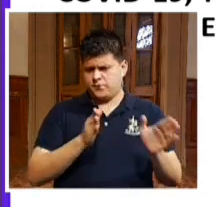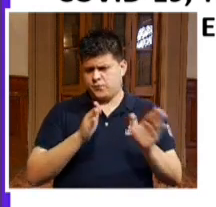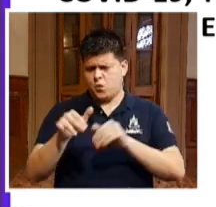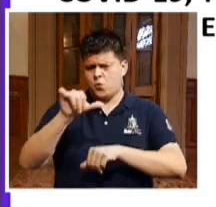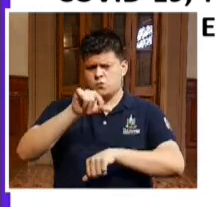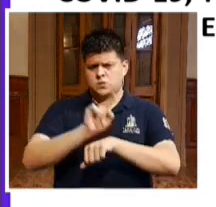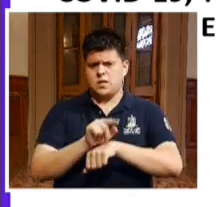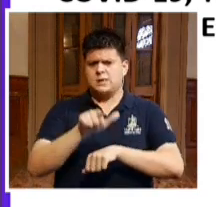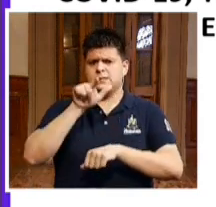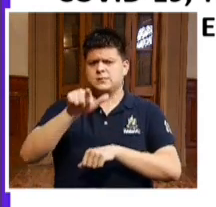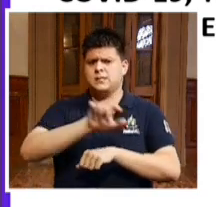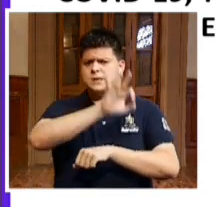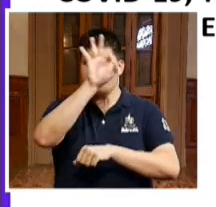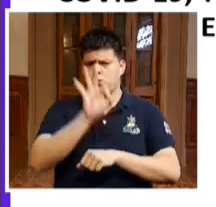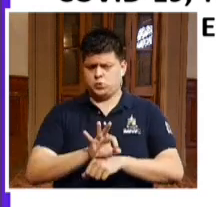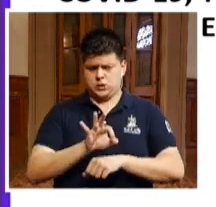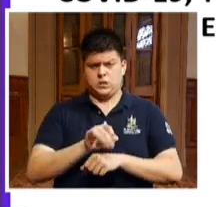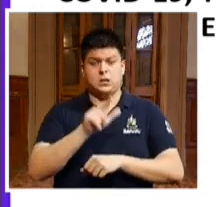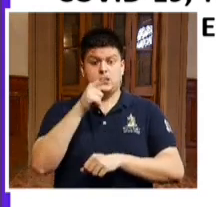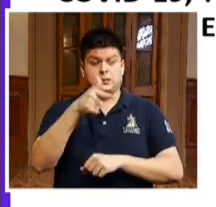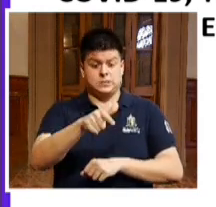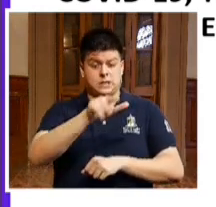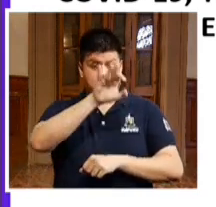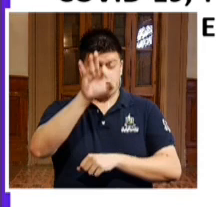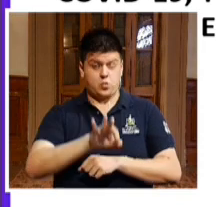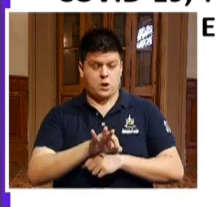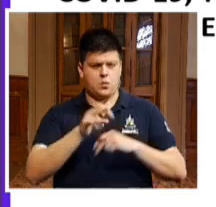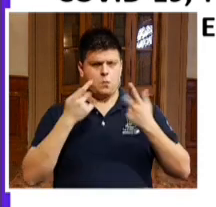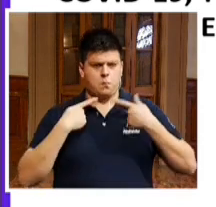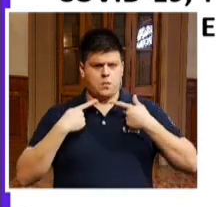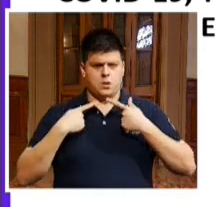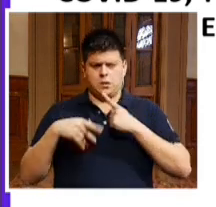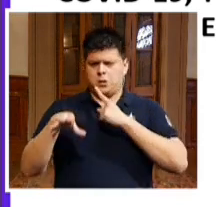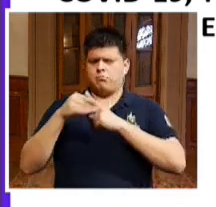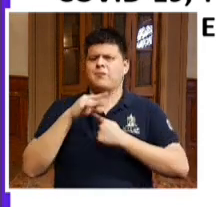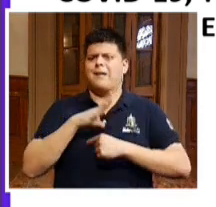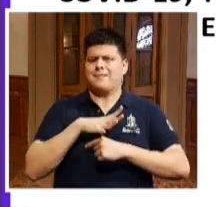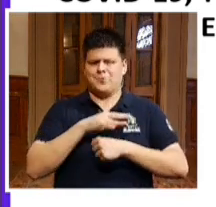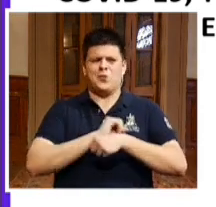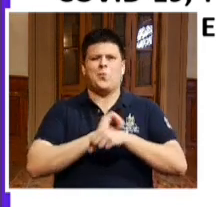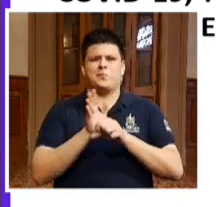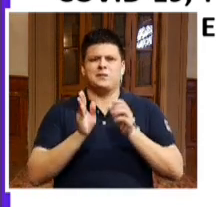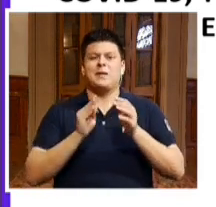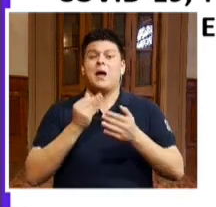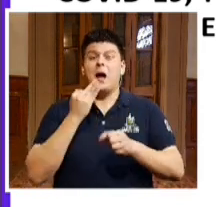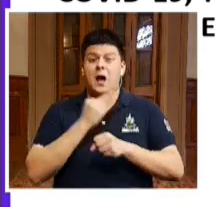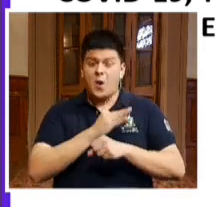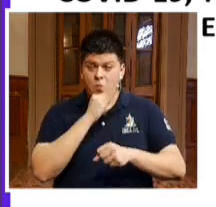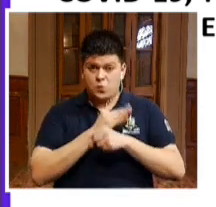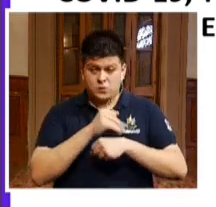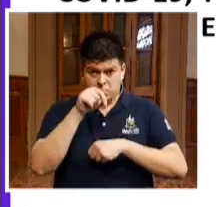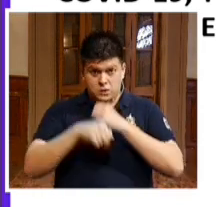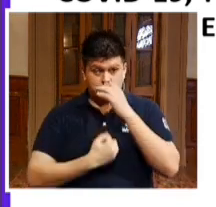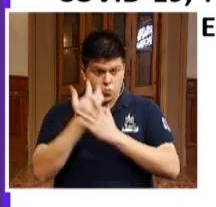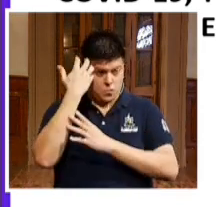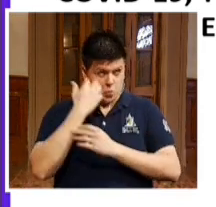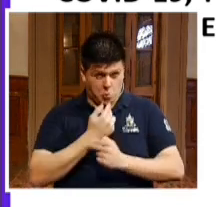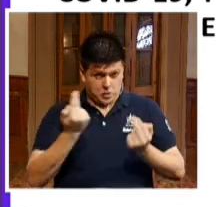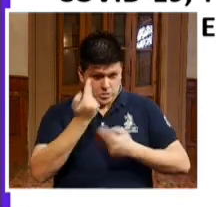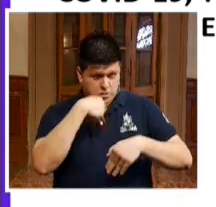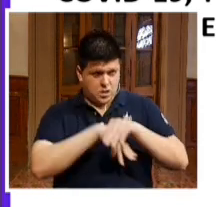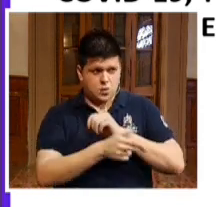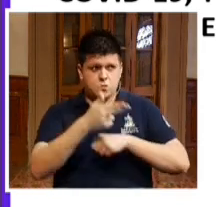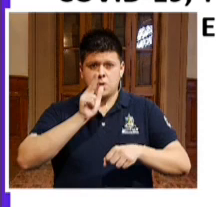de hoy, el 17% de las personas que tienen COVID-19 en Nuevo León están